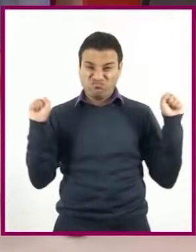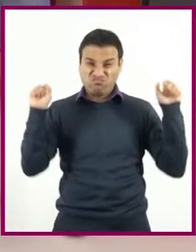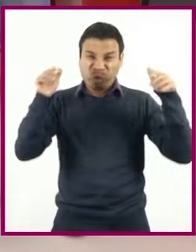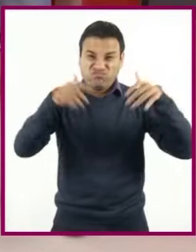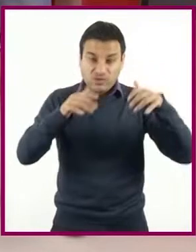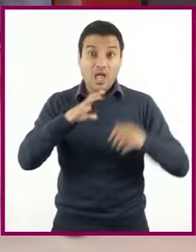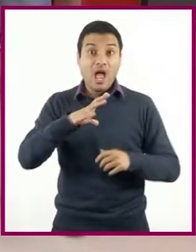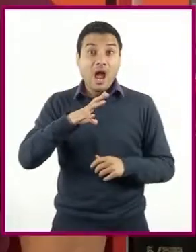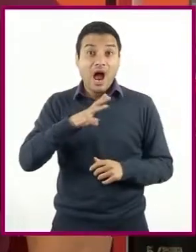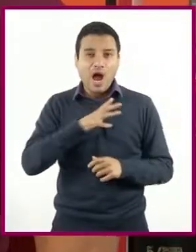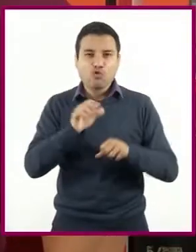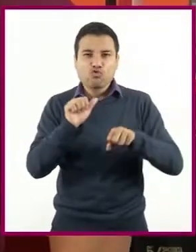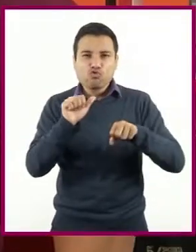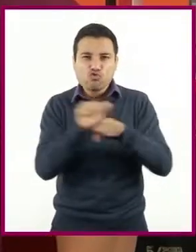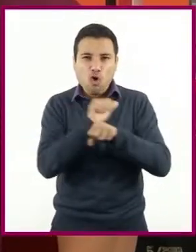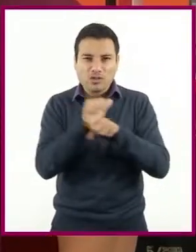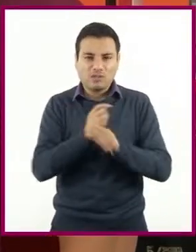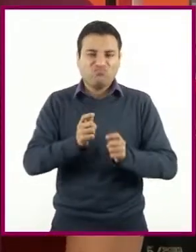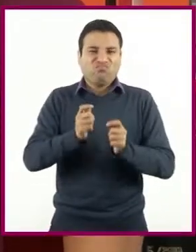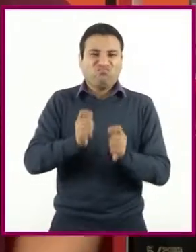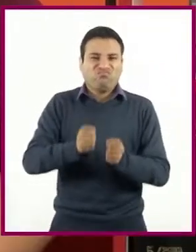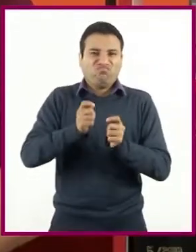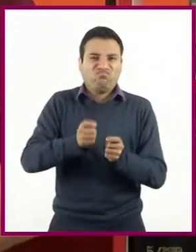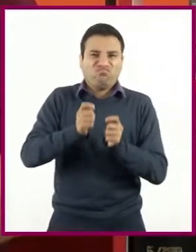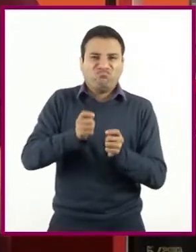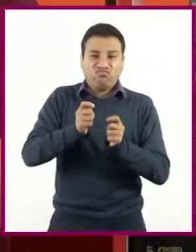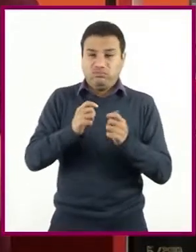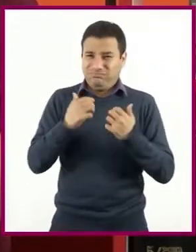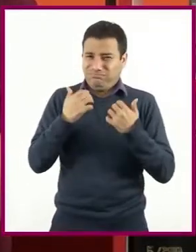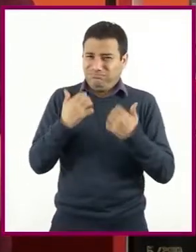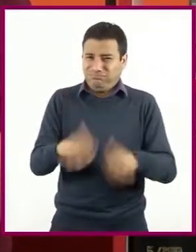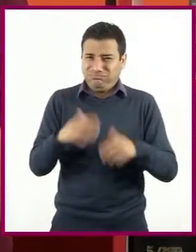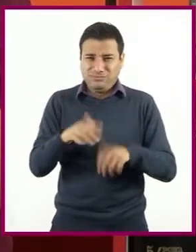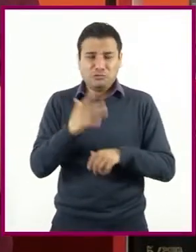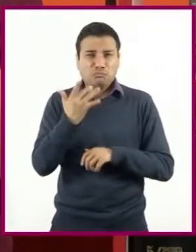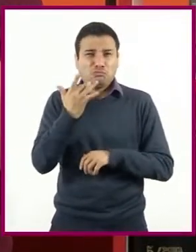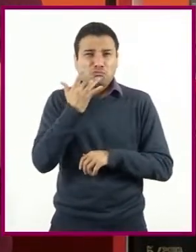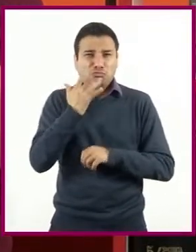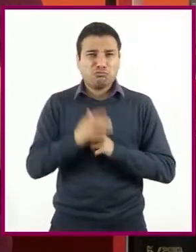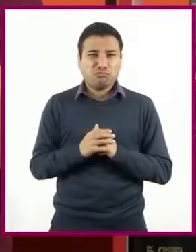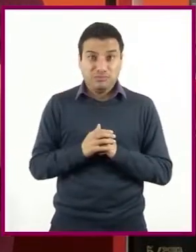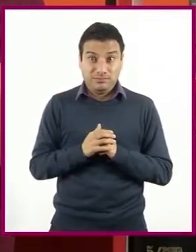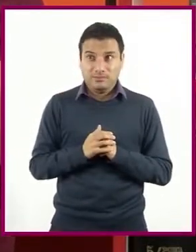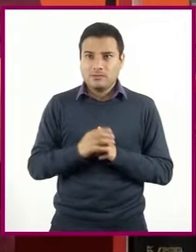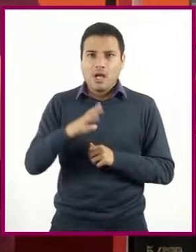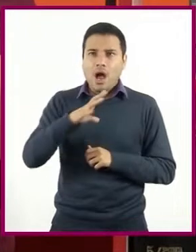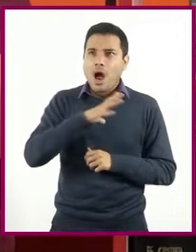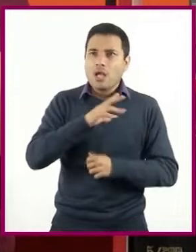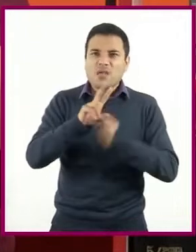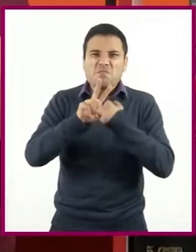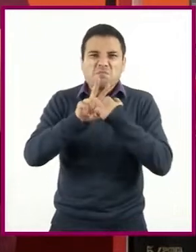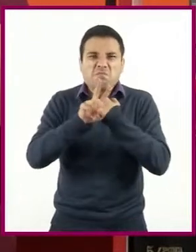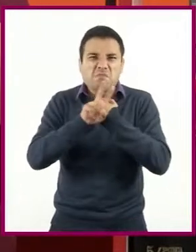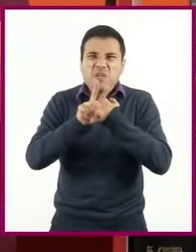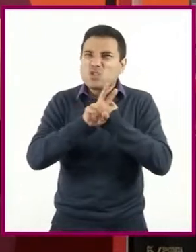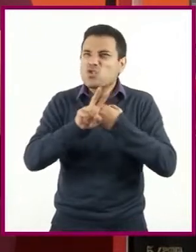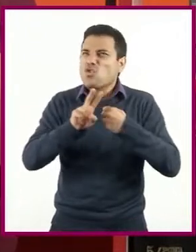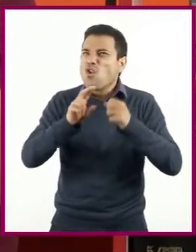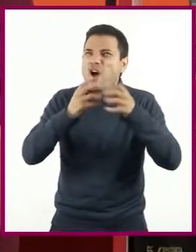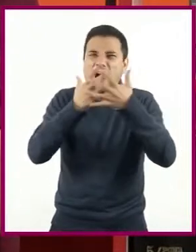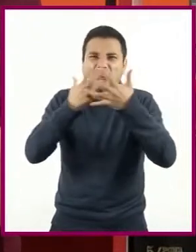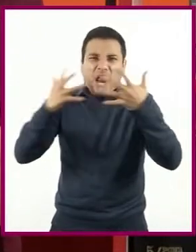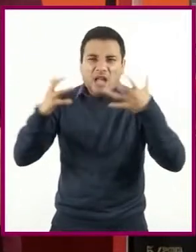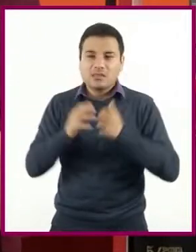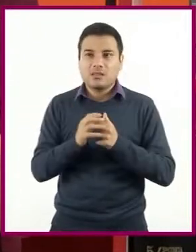enormes carrozas? Y caminaría por sus pasillos con esos enormes vitrales. Pasear por el comedor,